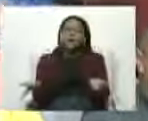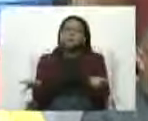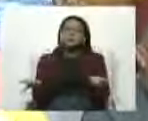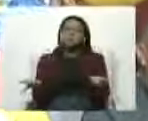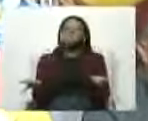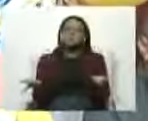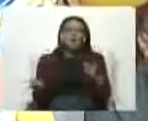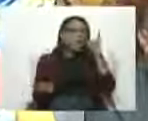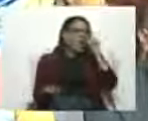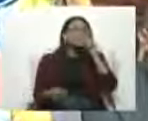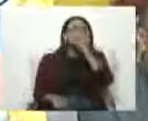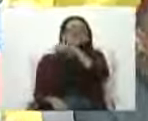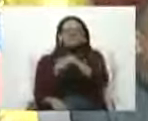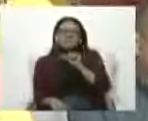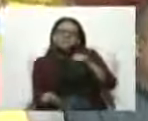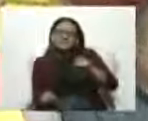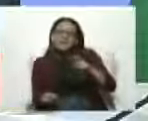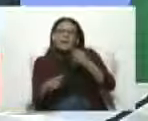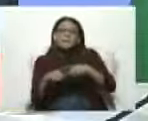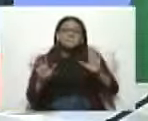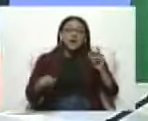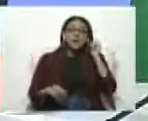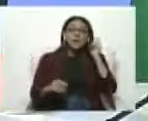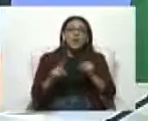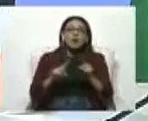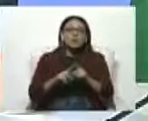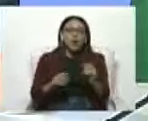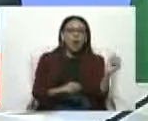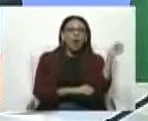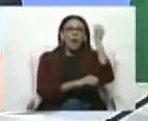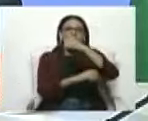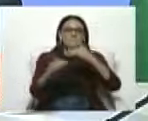Los hombres también, pero menos cantidad, para que no se vayan a sentir mal.